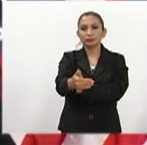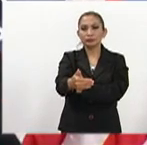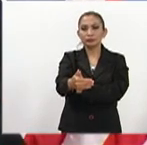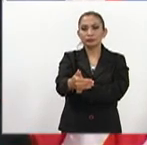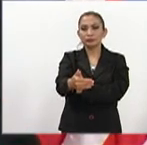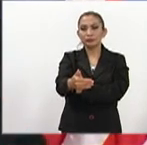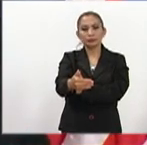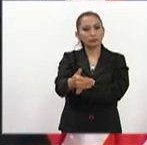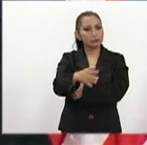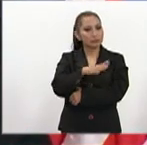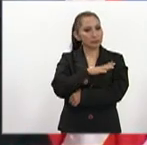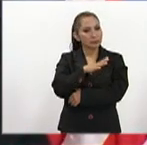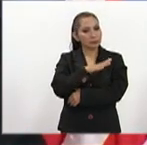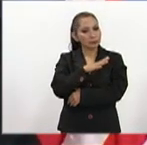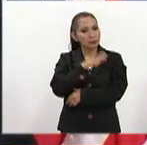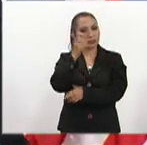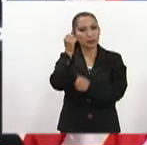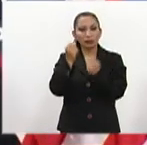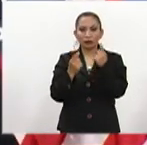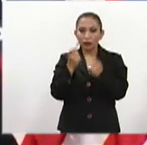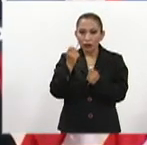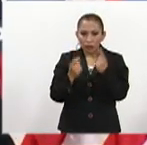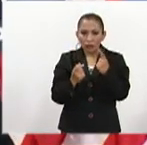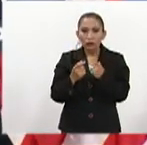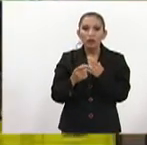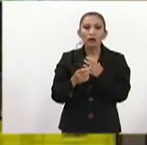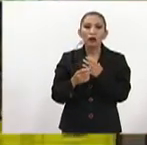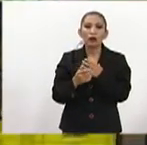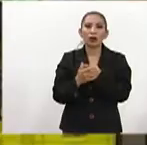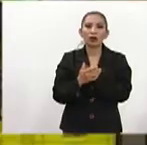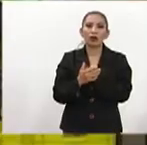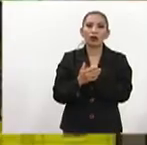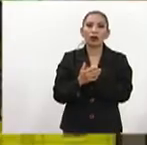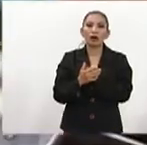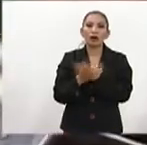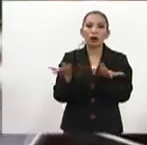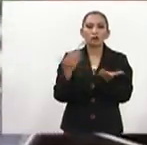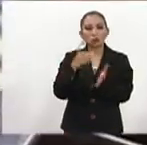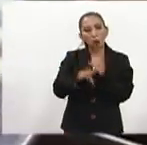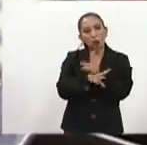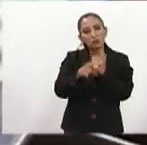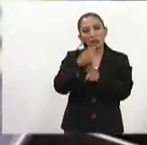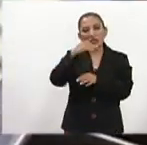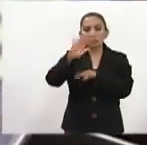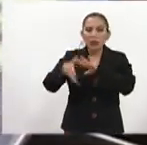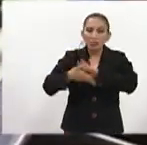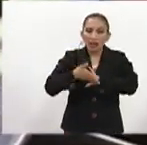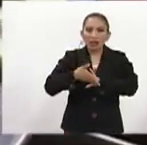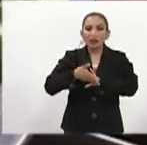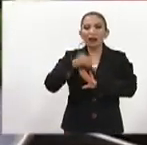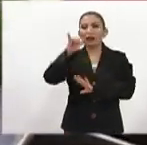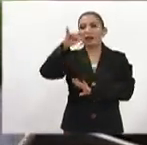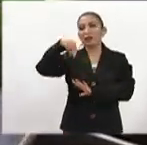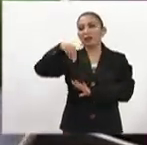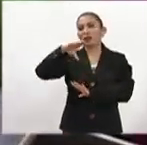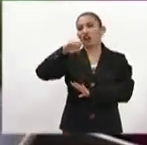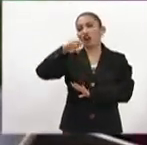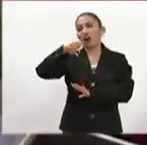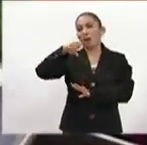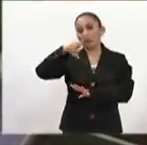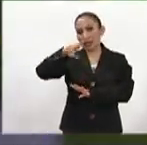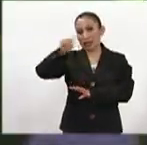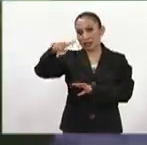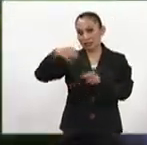Hubo algunos acuerdos preliminares, quedan pendientes cosas como e-commerce, que es